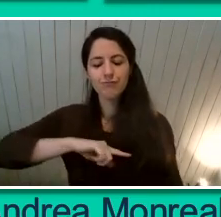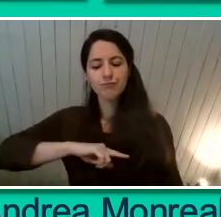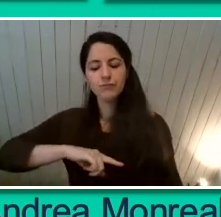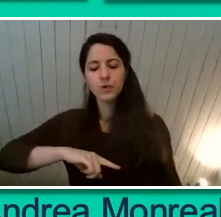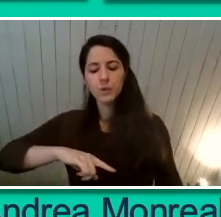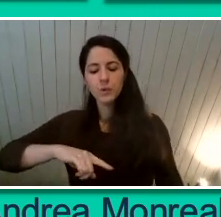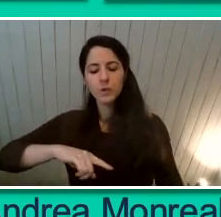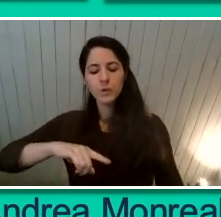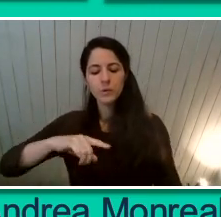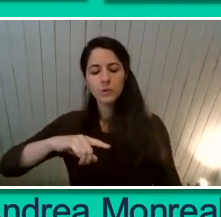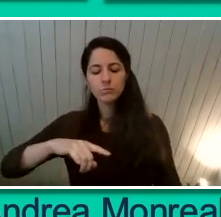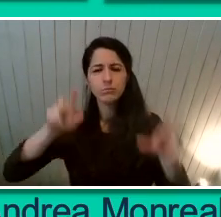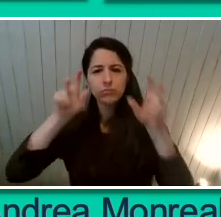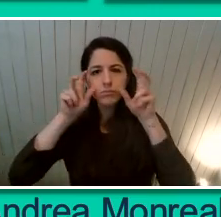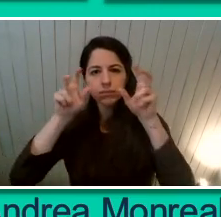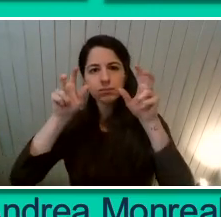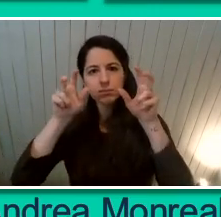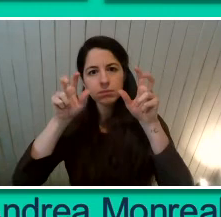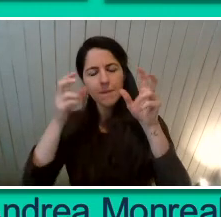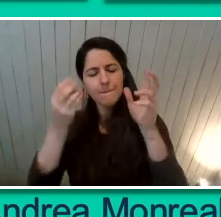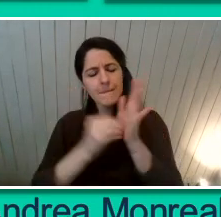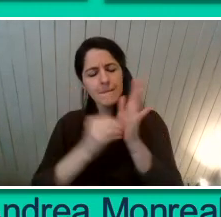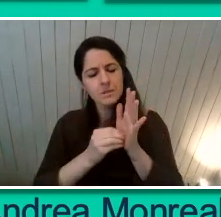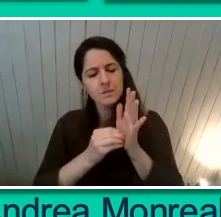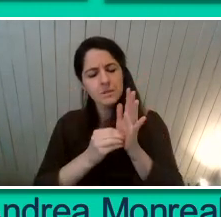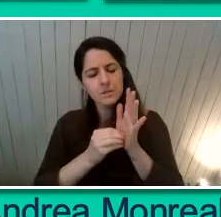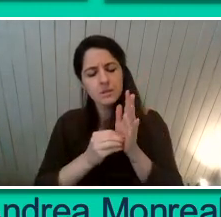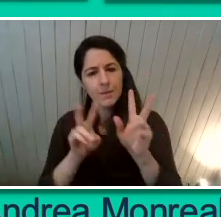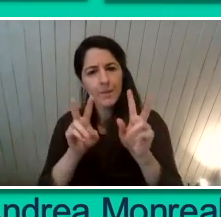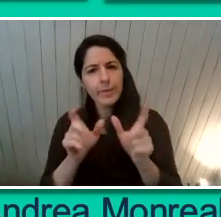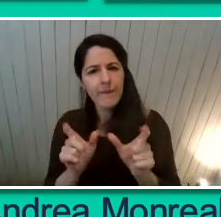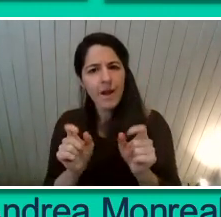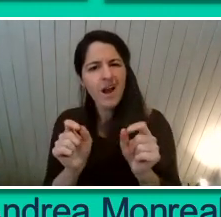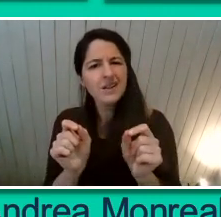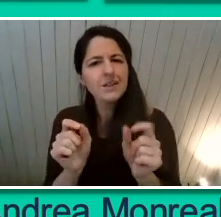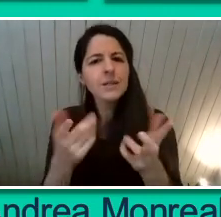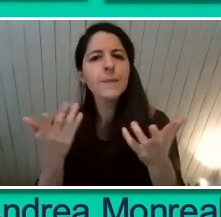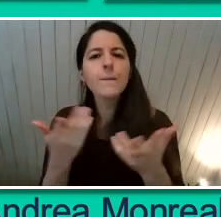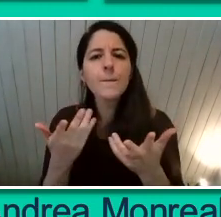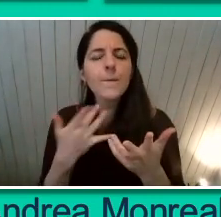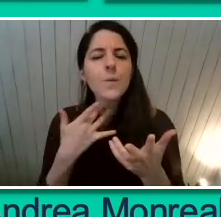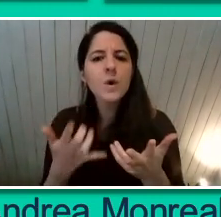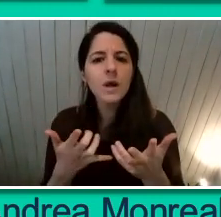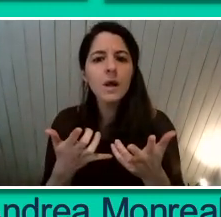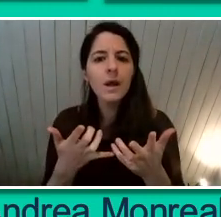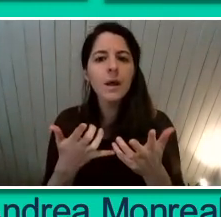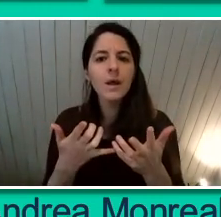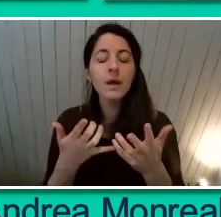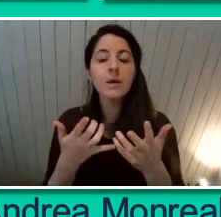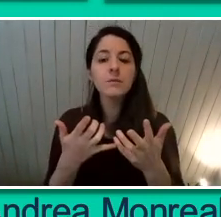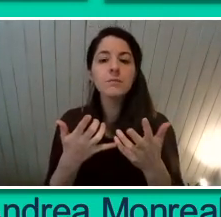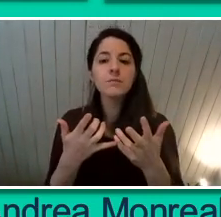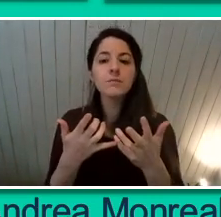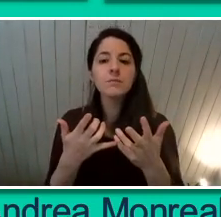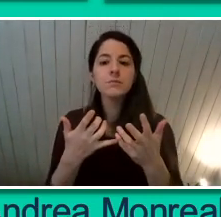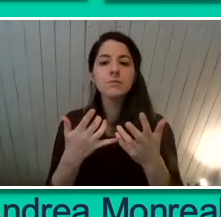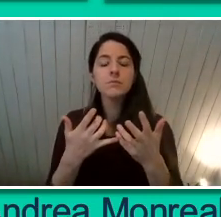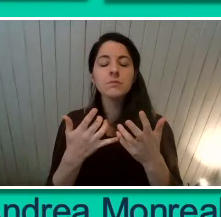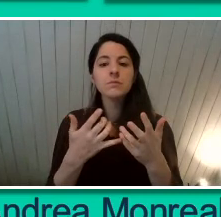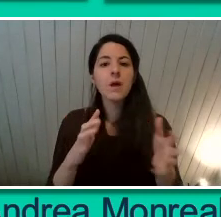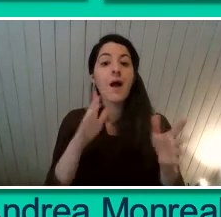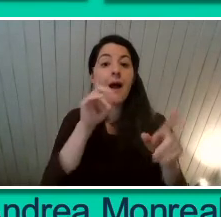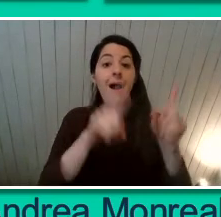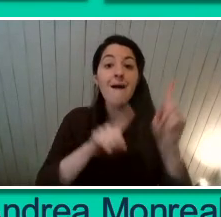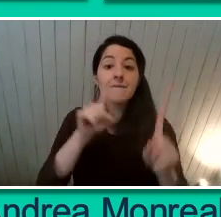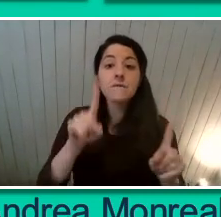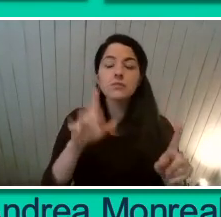de próstata, en el sentido de que si no existe toda esta historia que les menciono, quizás se puede esperar